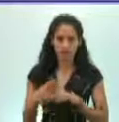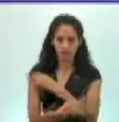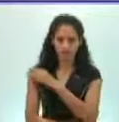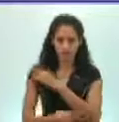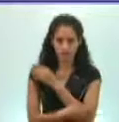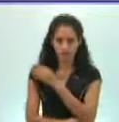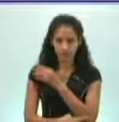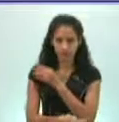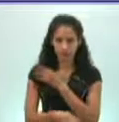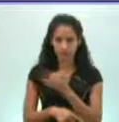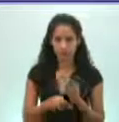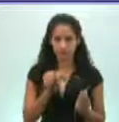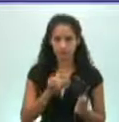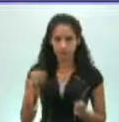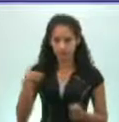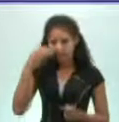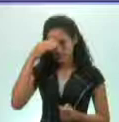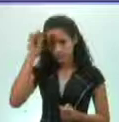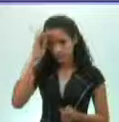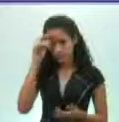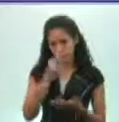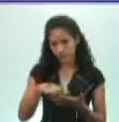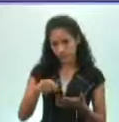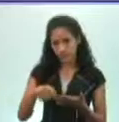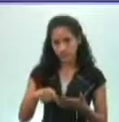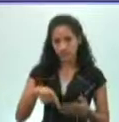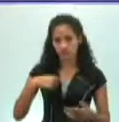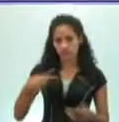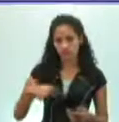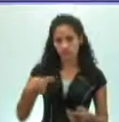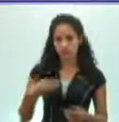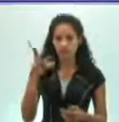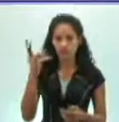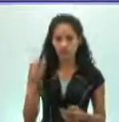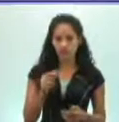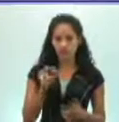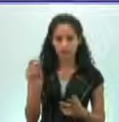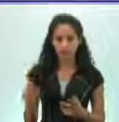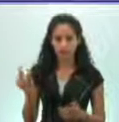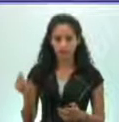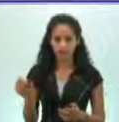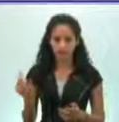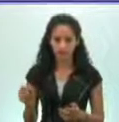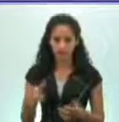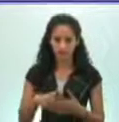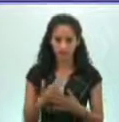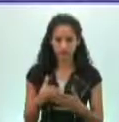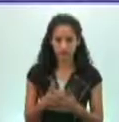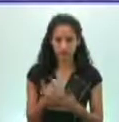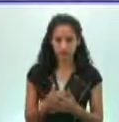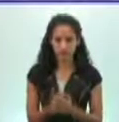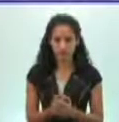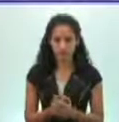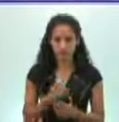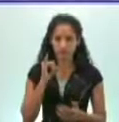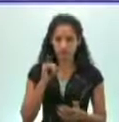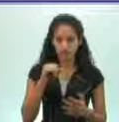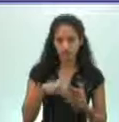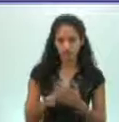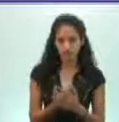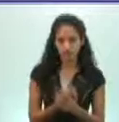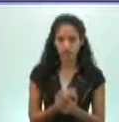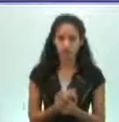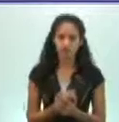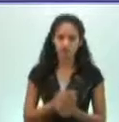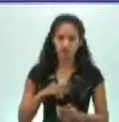parada y ha tomado nota diariamente de la cantidad de personas que han recibido sus servicios durante 6 días